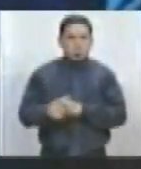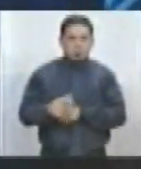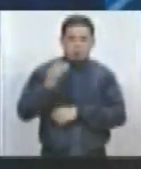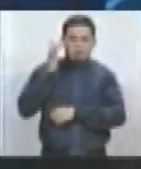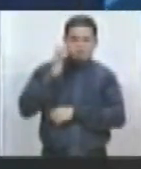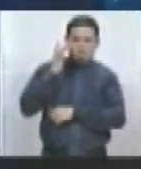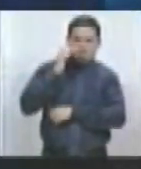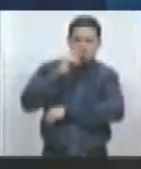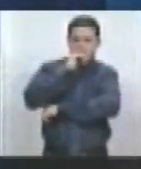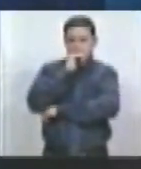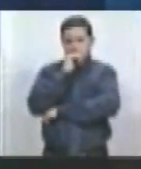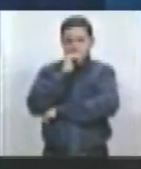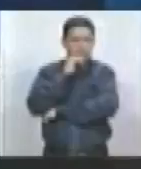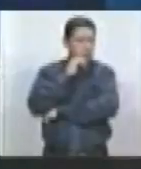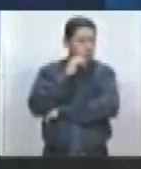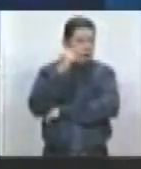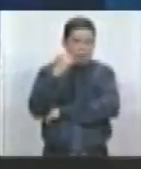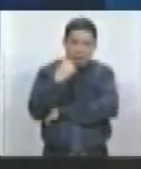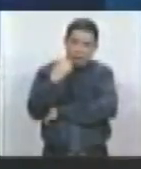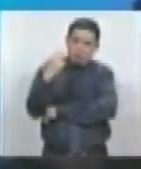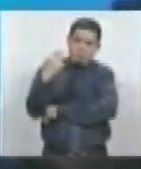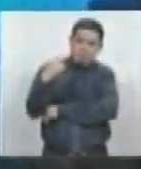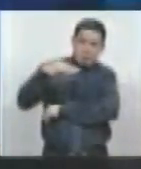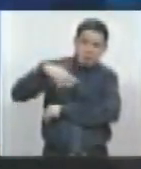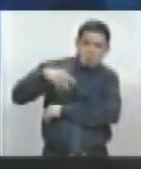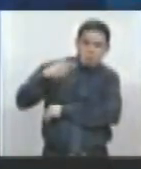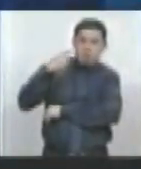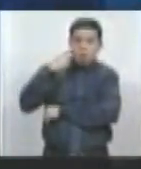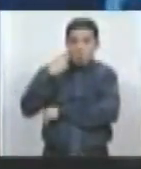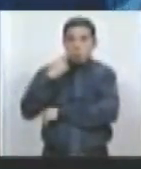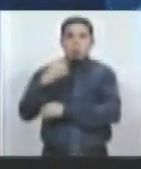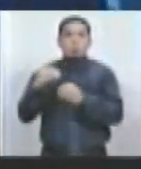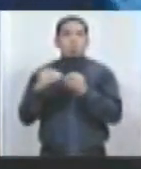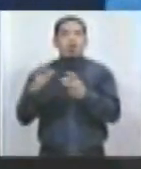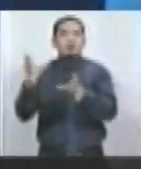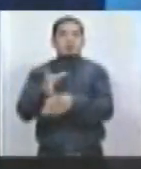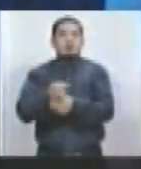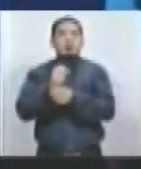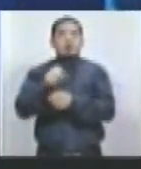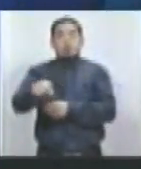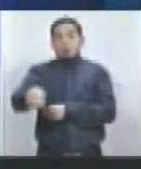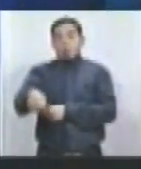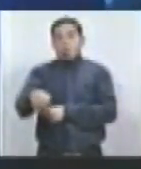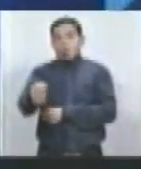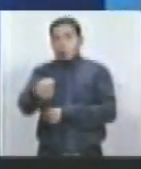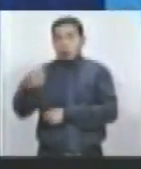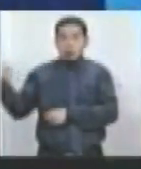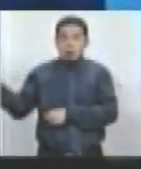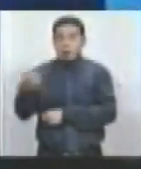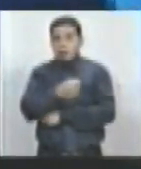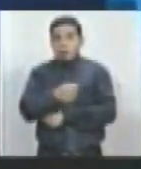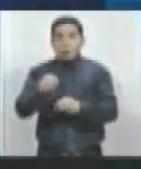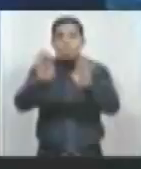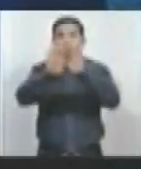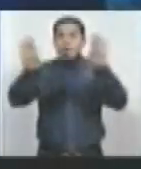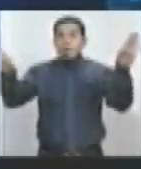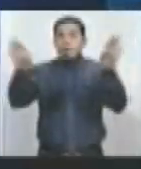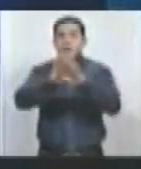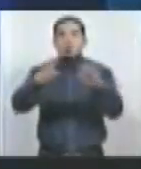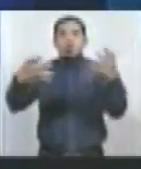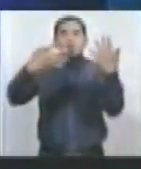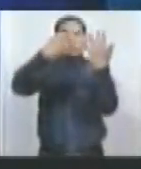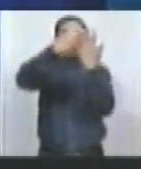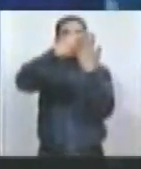que pudieron observar sus movimientos. Verifique que las seguridades de puertas, ventanas y rejas exteriores estén